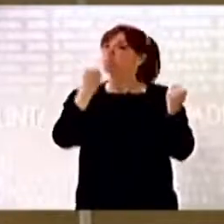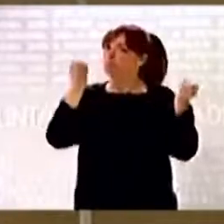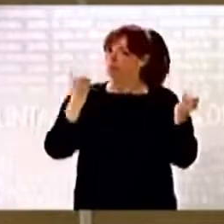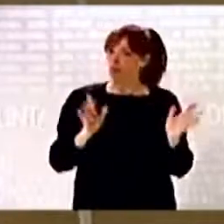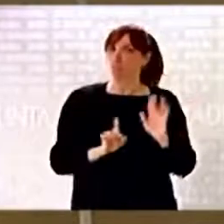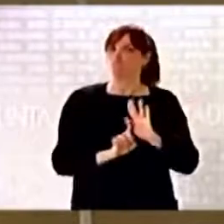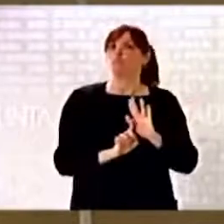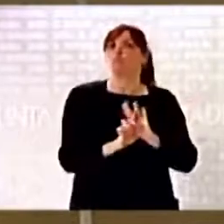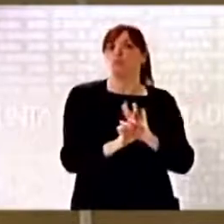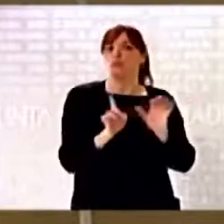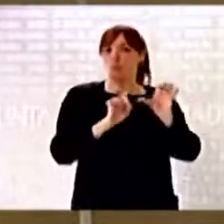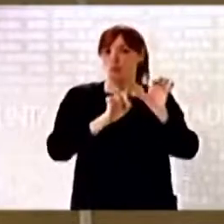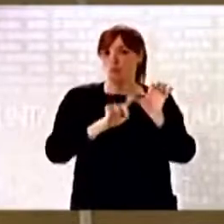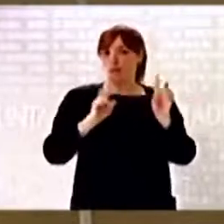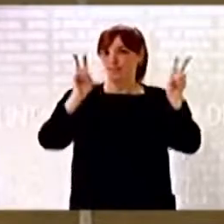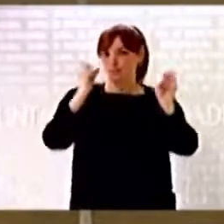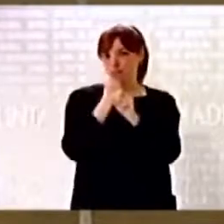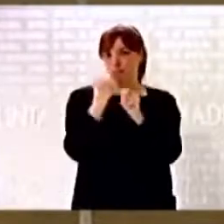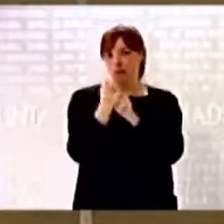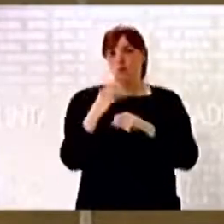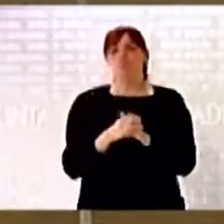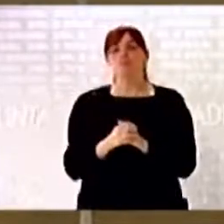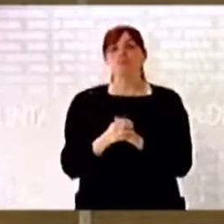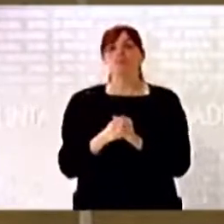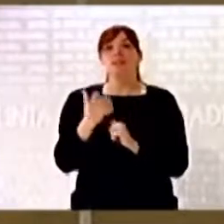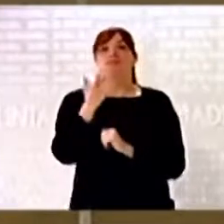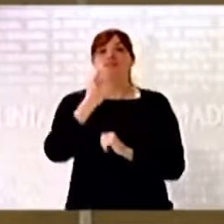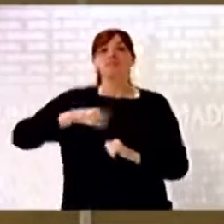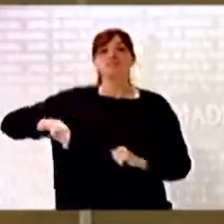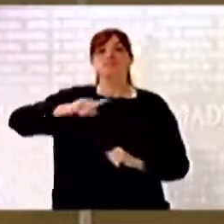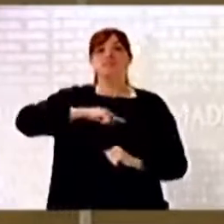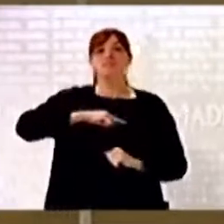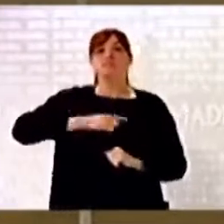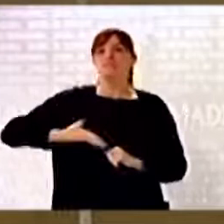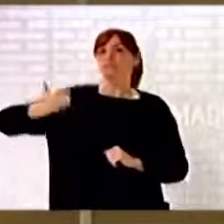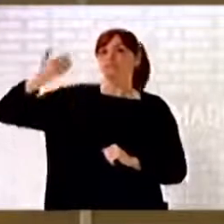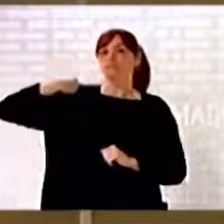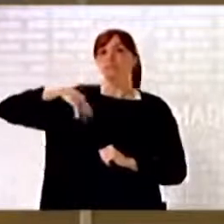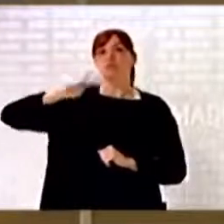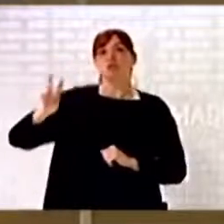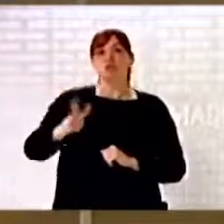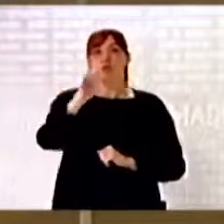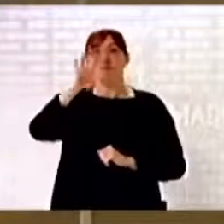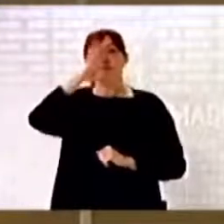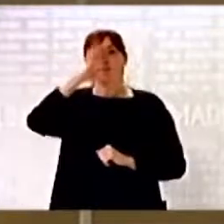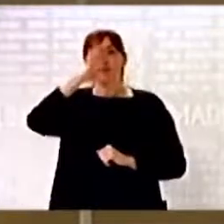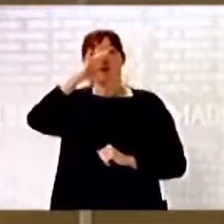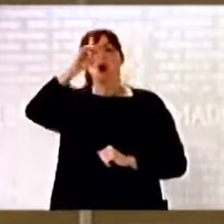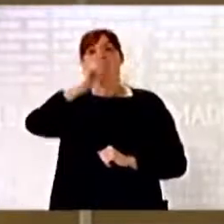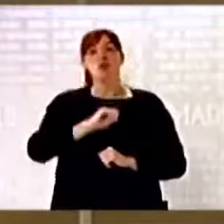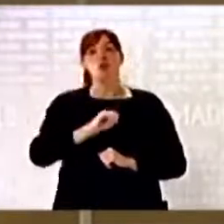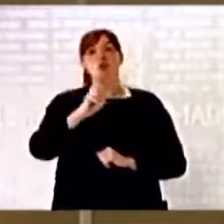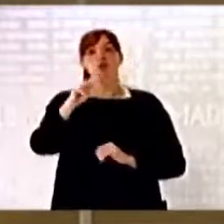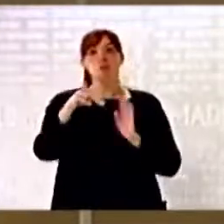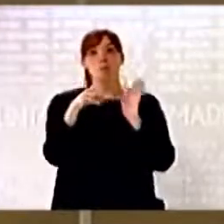bueno. Tanto es así que si nosotros nos vamos al 2 de febrero del